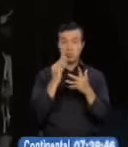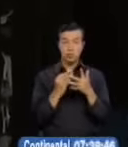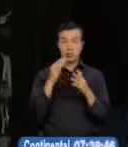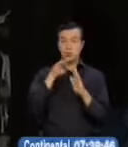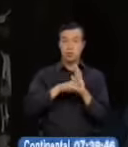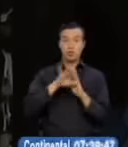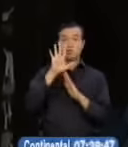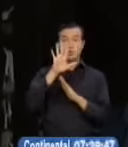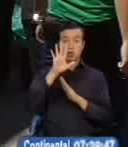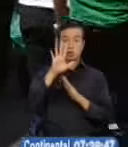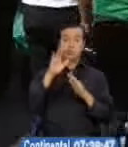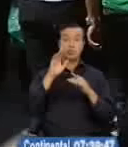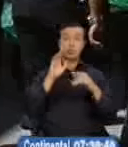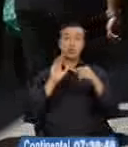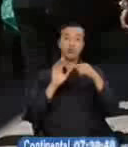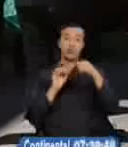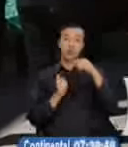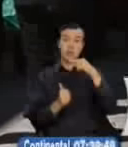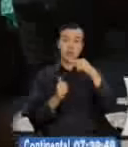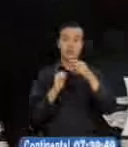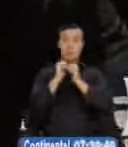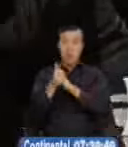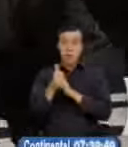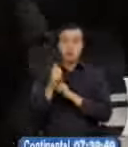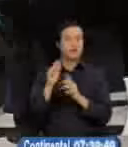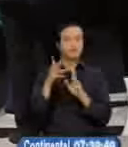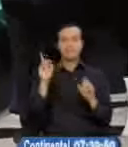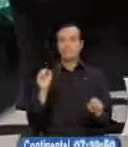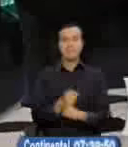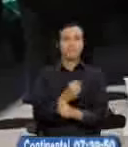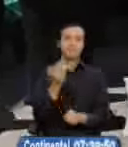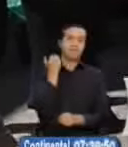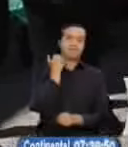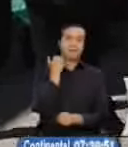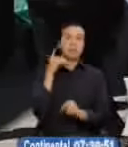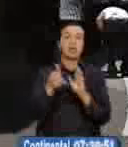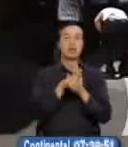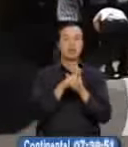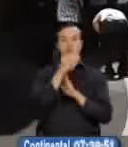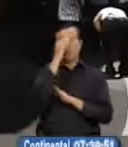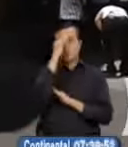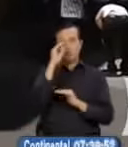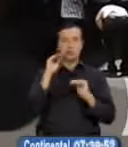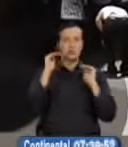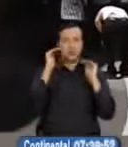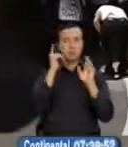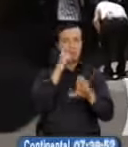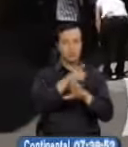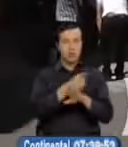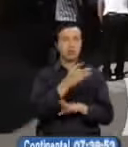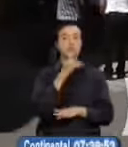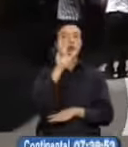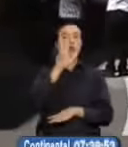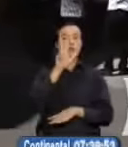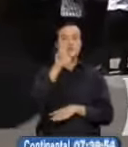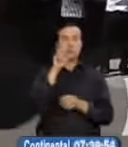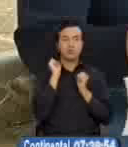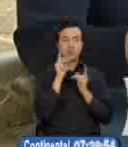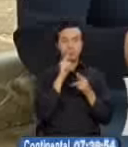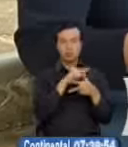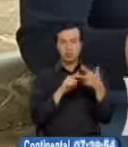menor a 5 sobre 10 no fueron promovidos al siguiente curso. En estos casos, la Ley Orgánica de Educación Intercultural les concede tres